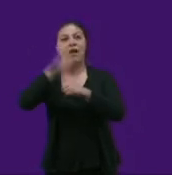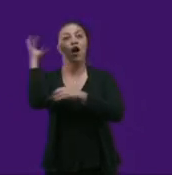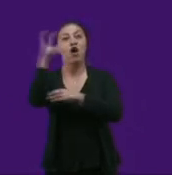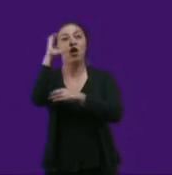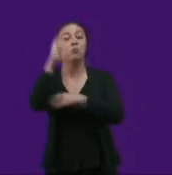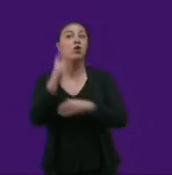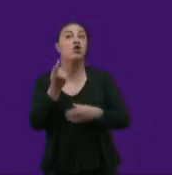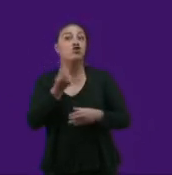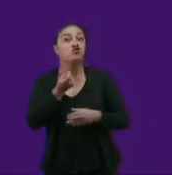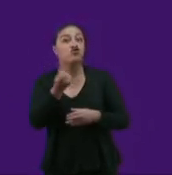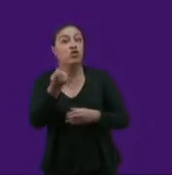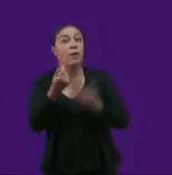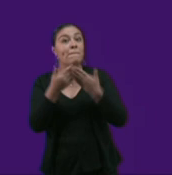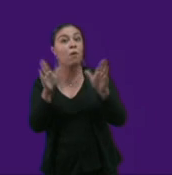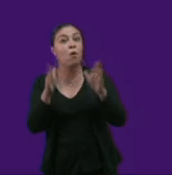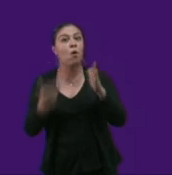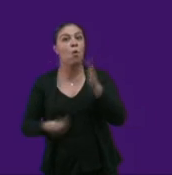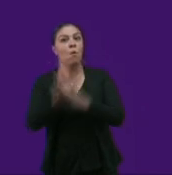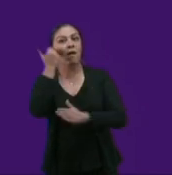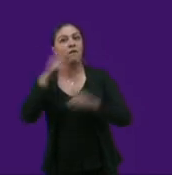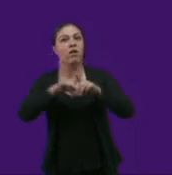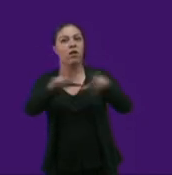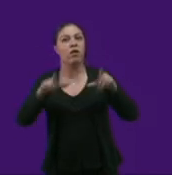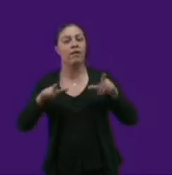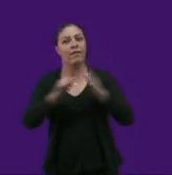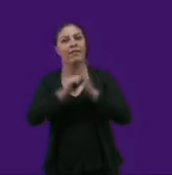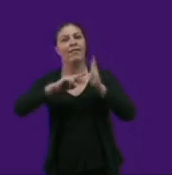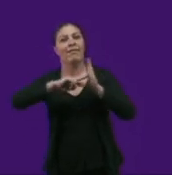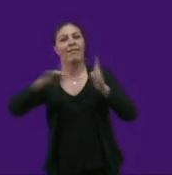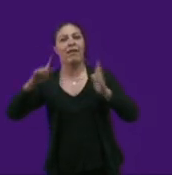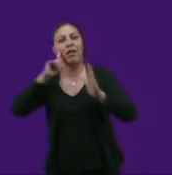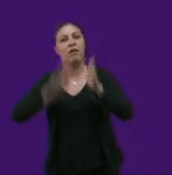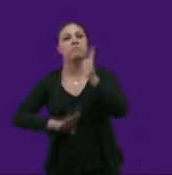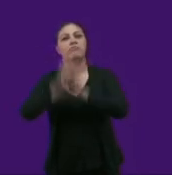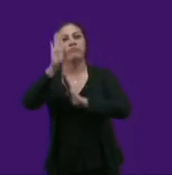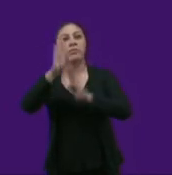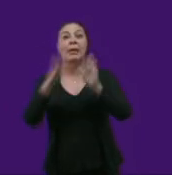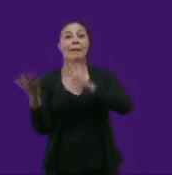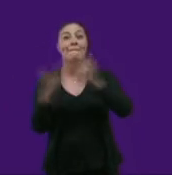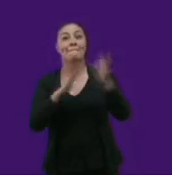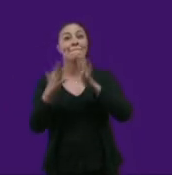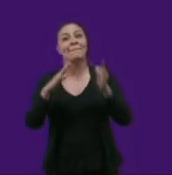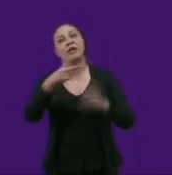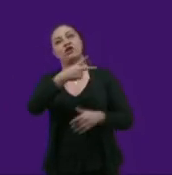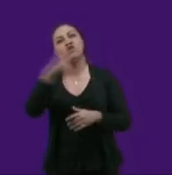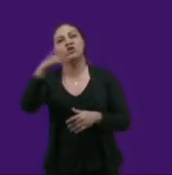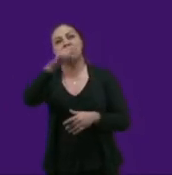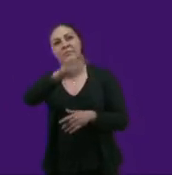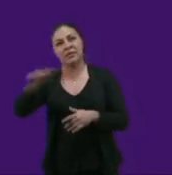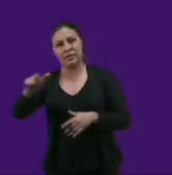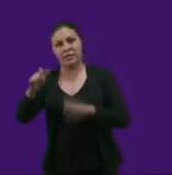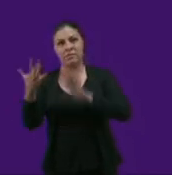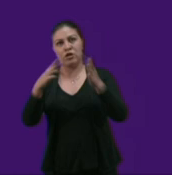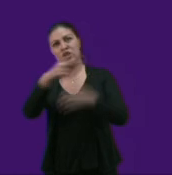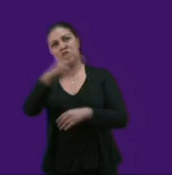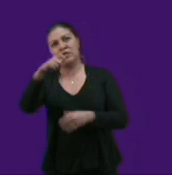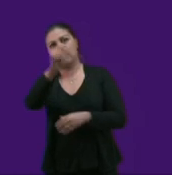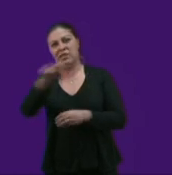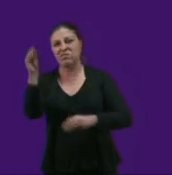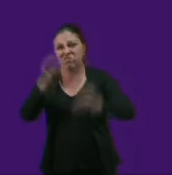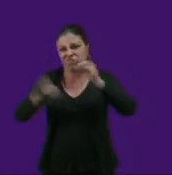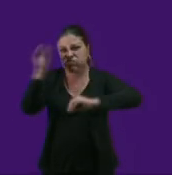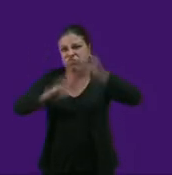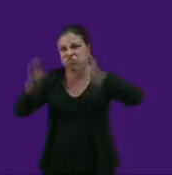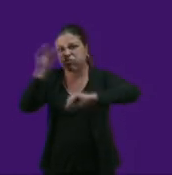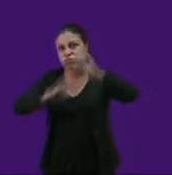abrir un nuevo centro de tecnología y desarrollo con al menos 200 personas, 200 desarrolladores, posiblemente